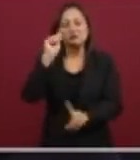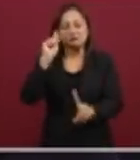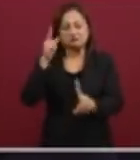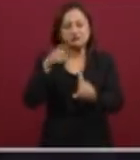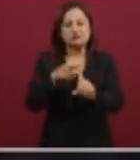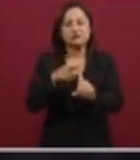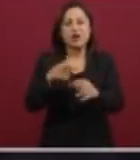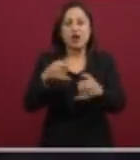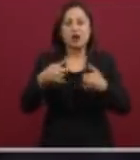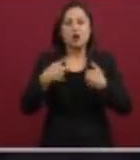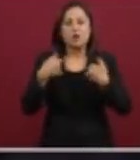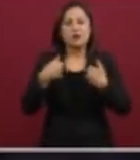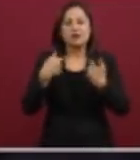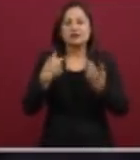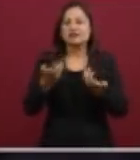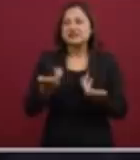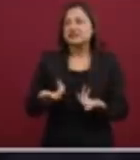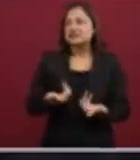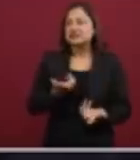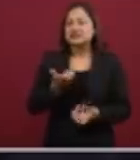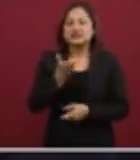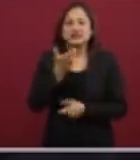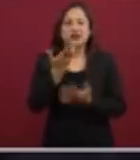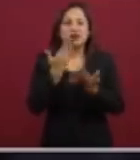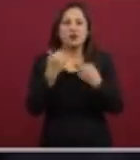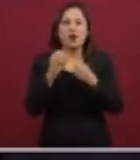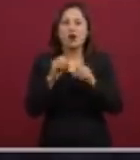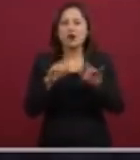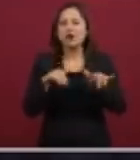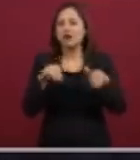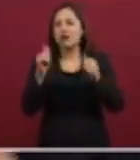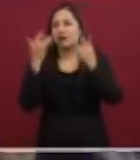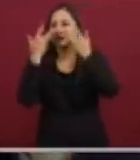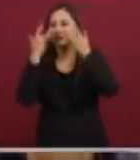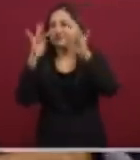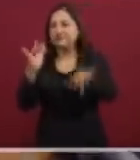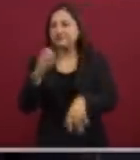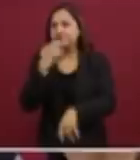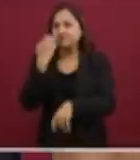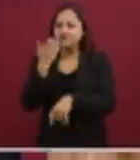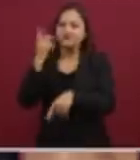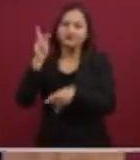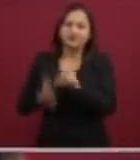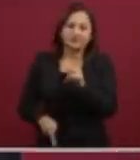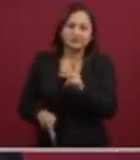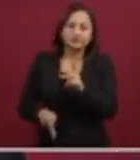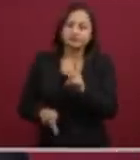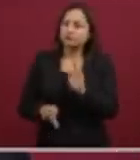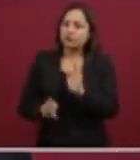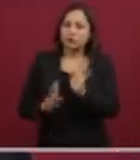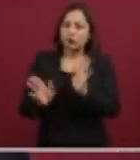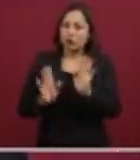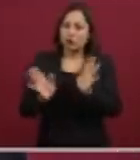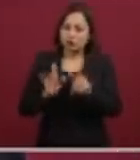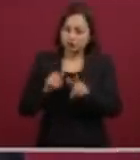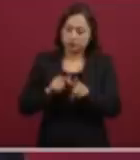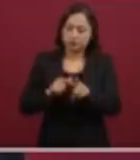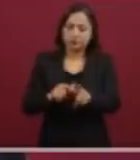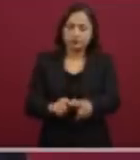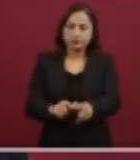abandonar la escuela. Hay otras cosas que vamos a ir informando poco a